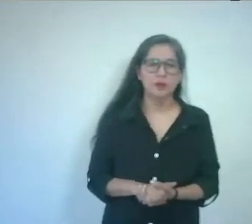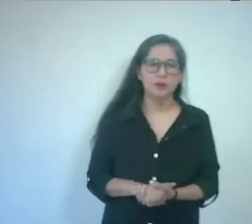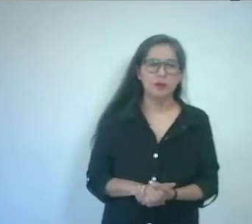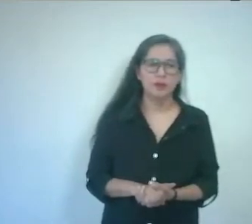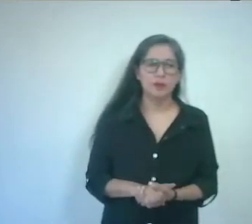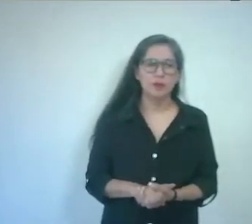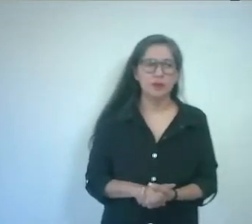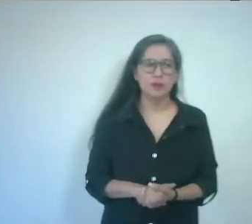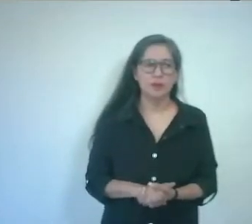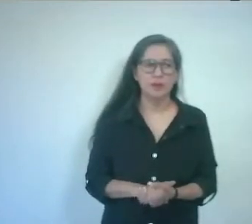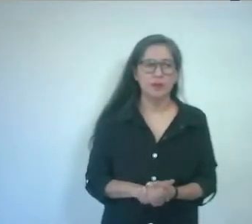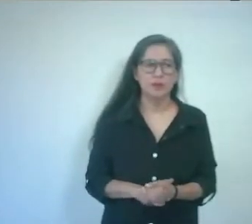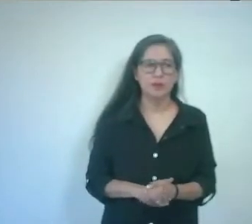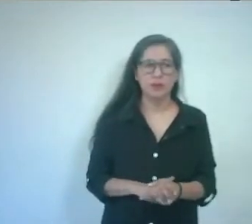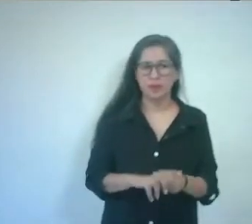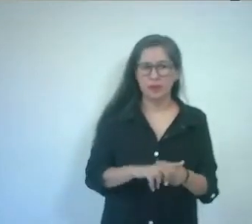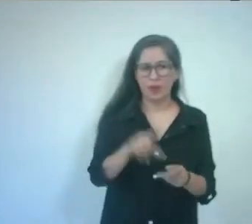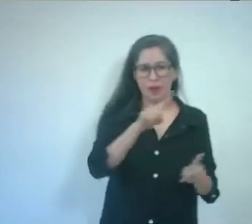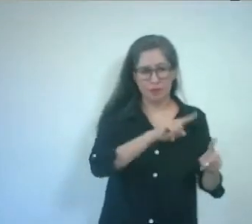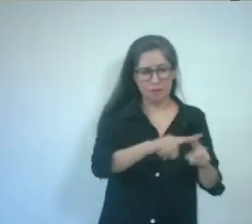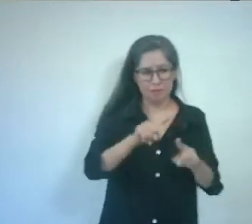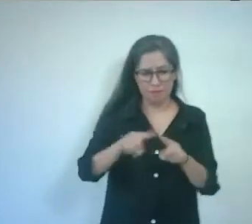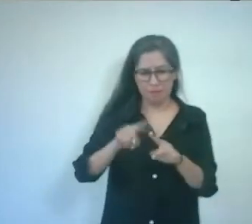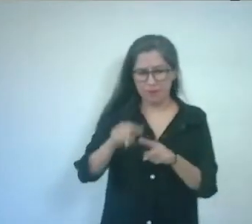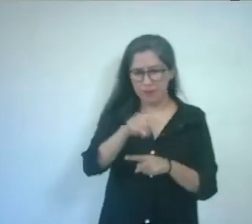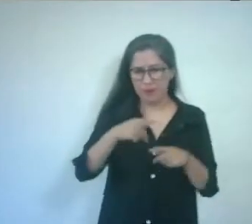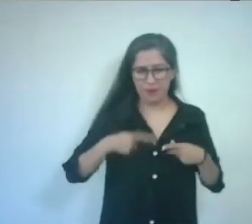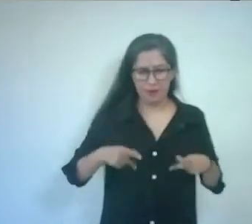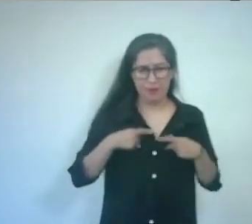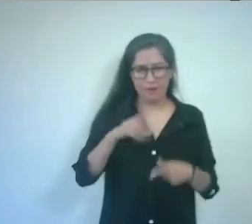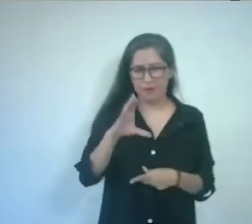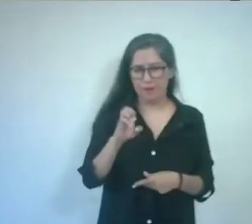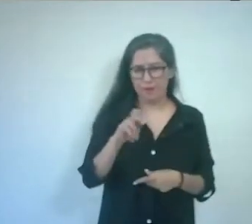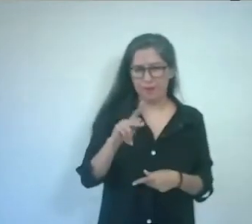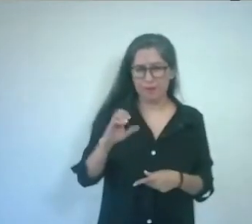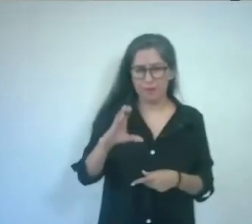al diferente funcionariado del CEPAC.